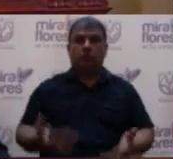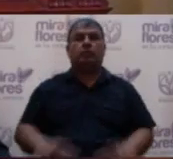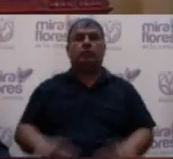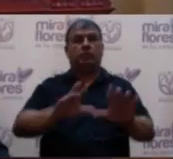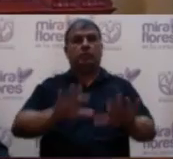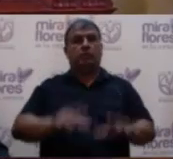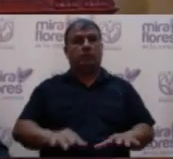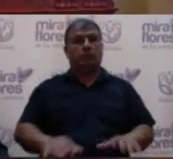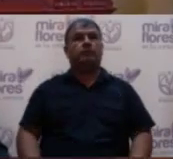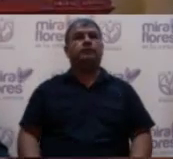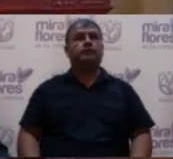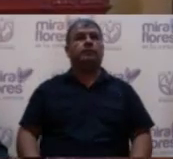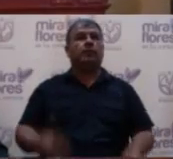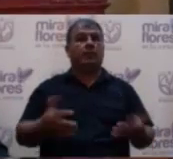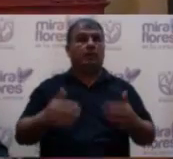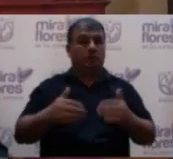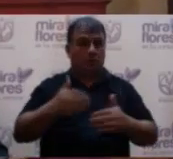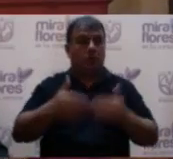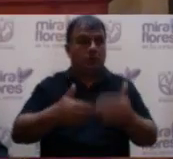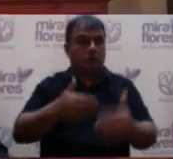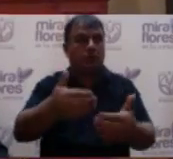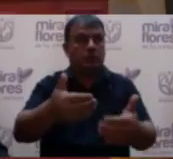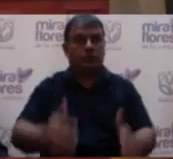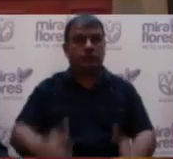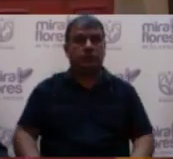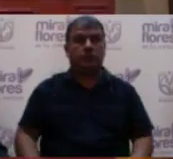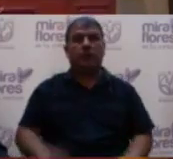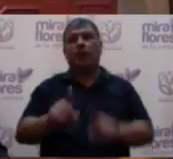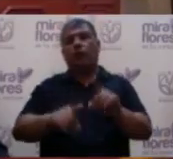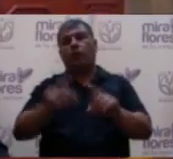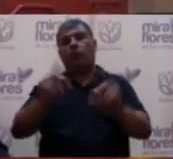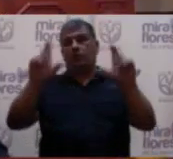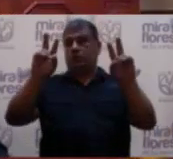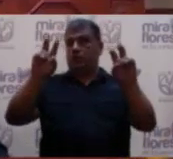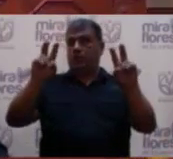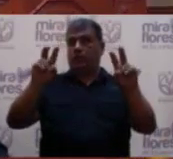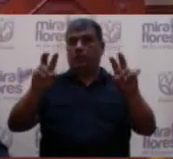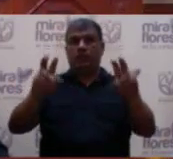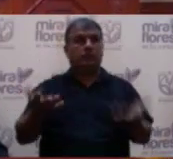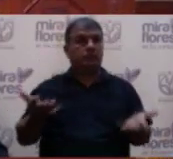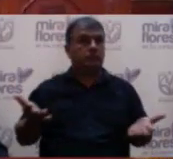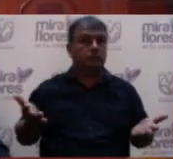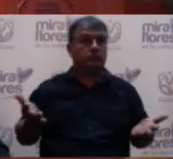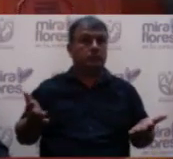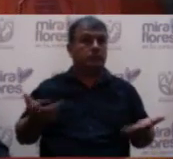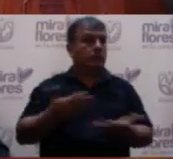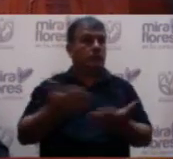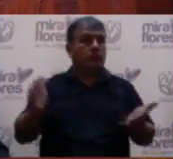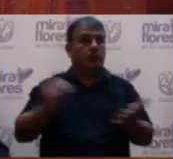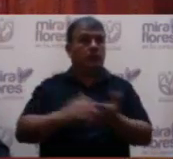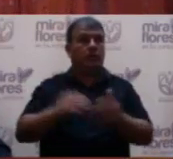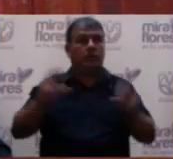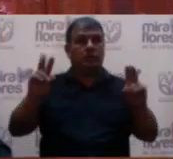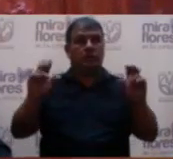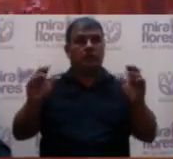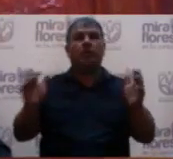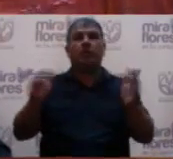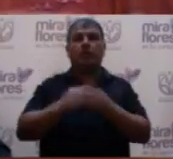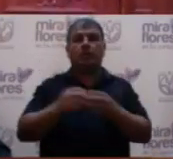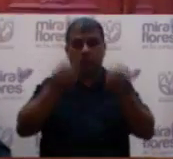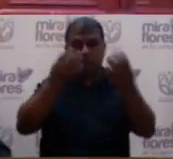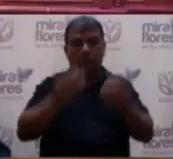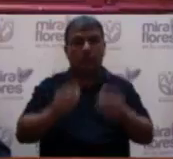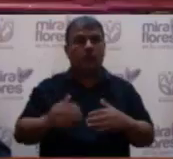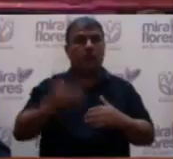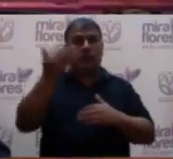bien. Está corriendo su trámite entonces. ¿Algún otro tema? No tenemos más temas, más informes. Vamos